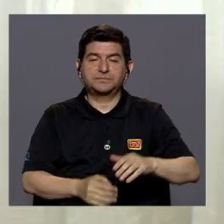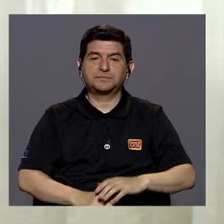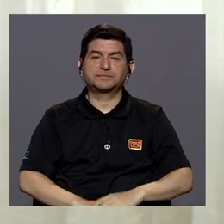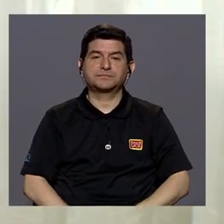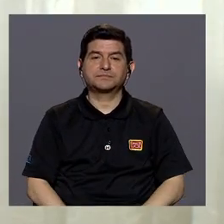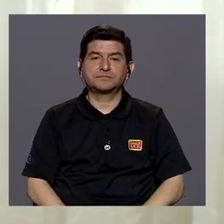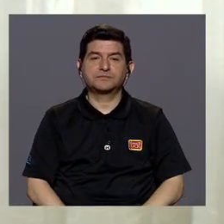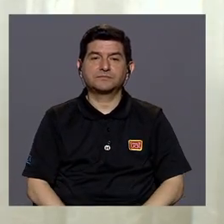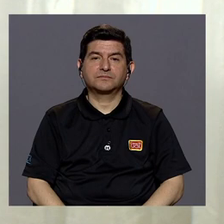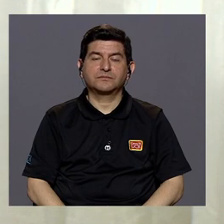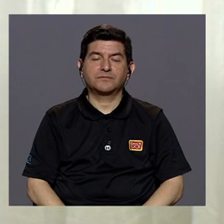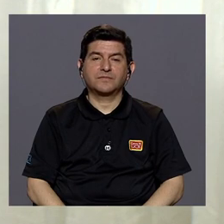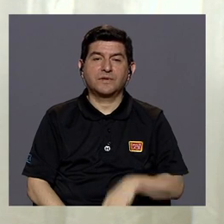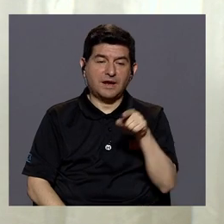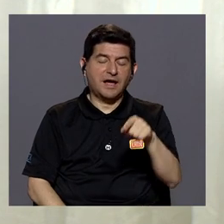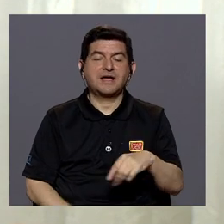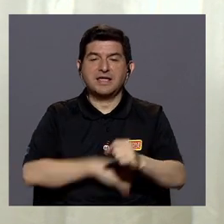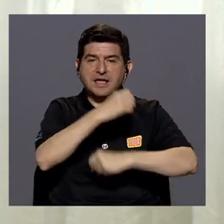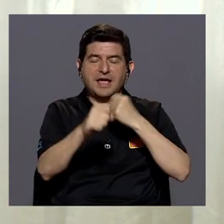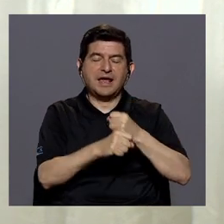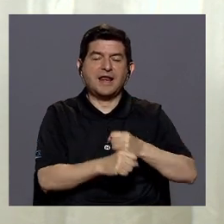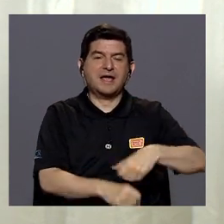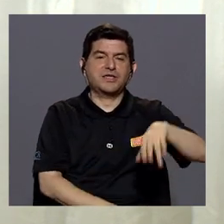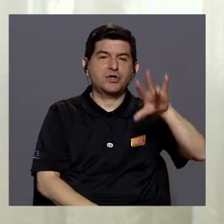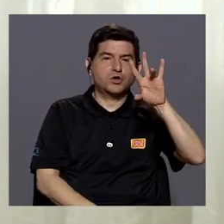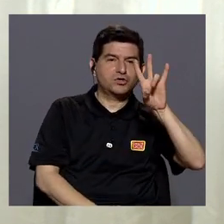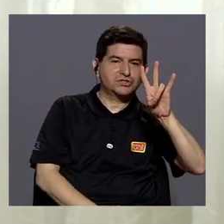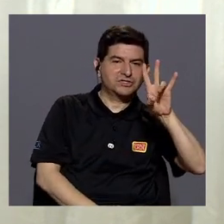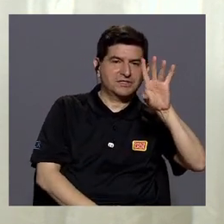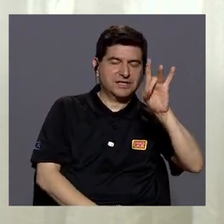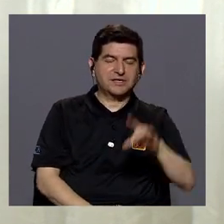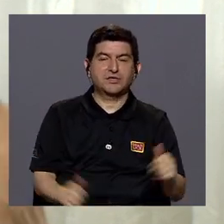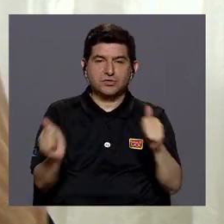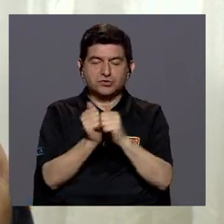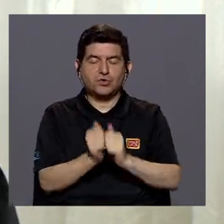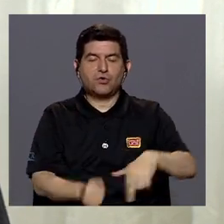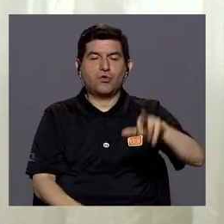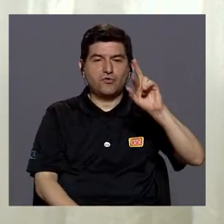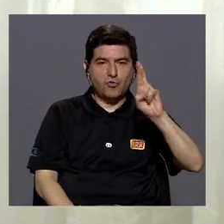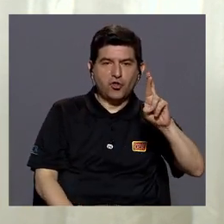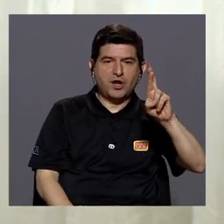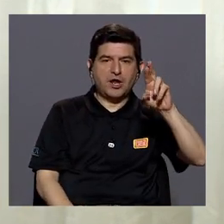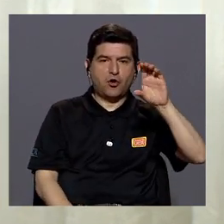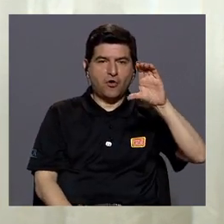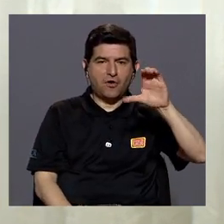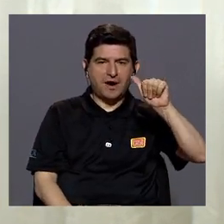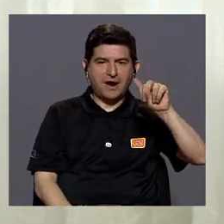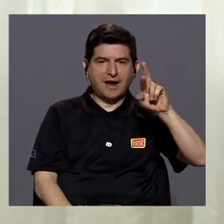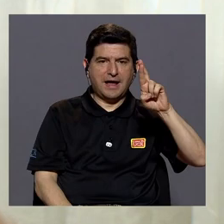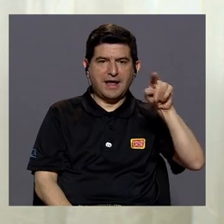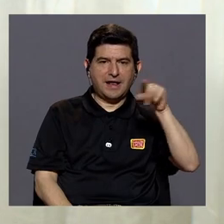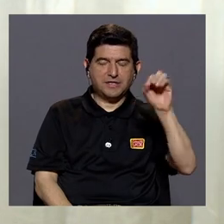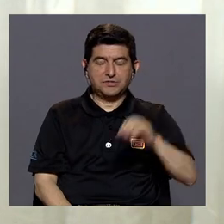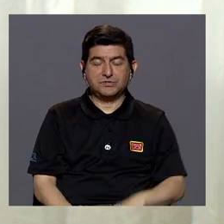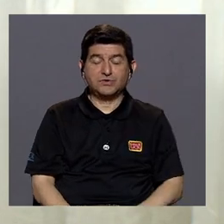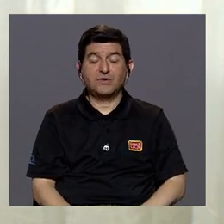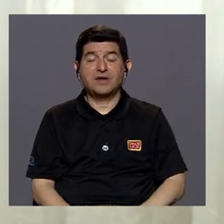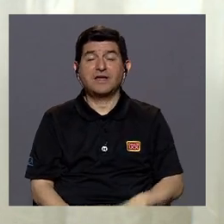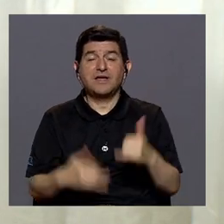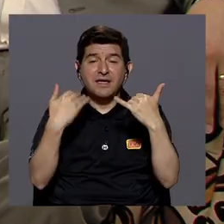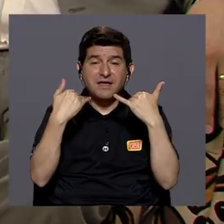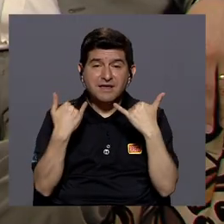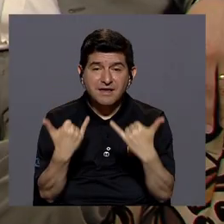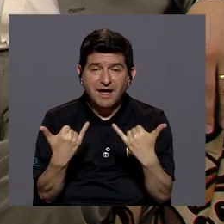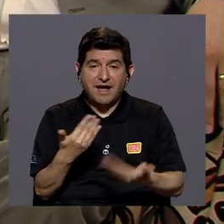que en el 50, en el 78, con Carazo. Mm. Y Carazo, Liberación ha atacado mucho a Carazo en la